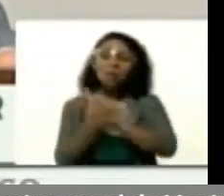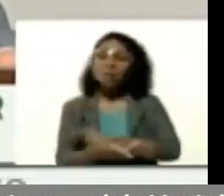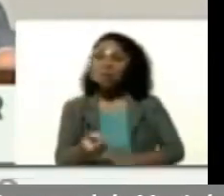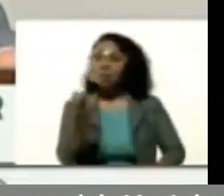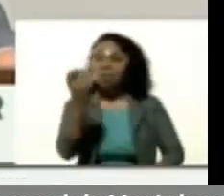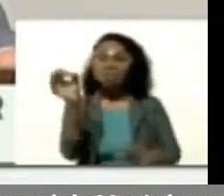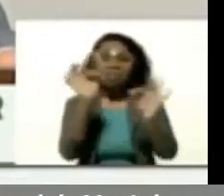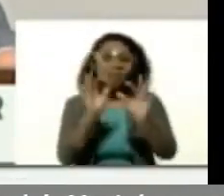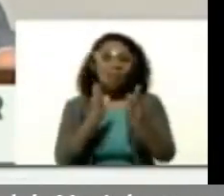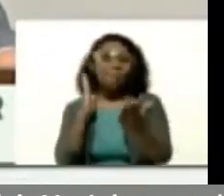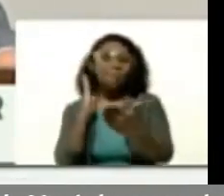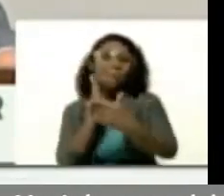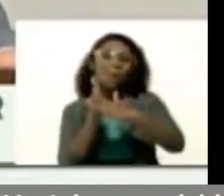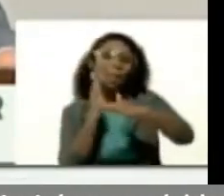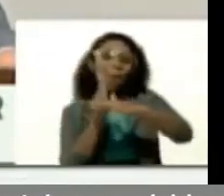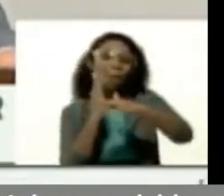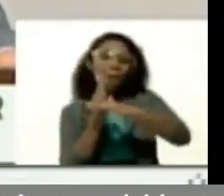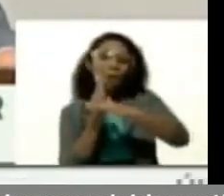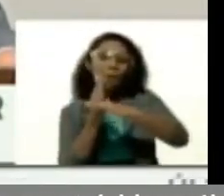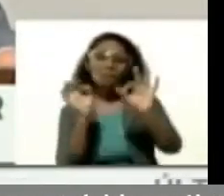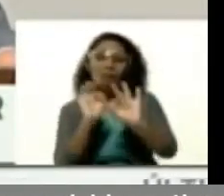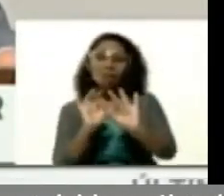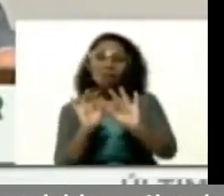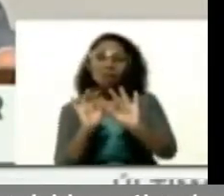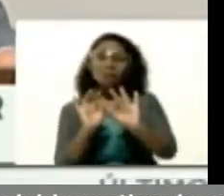ninguna interferencia indebida.